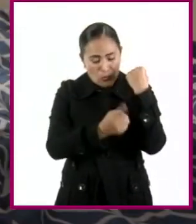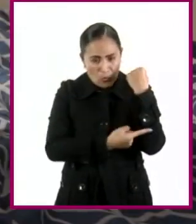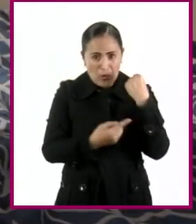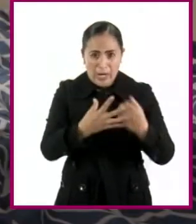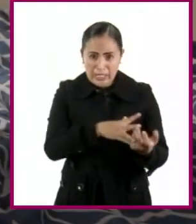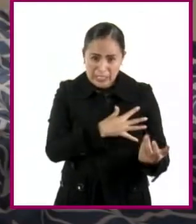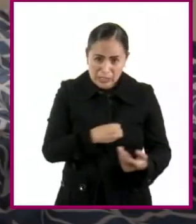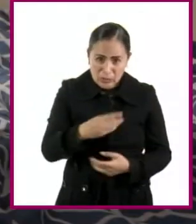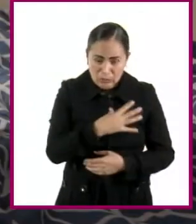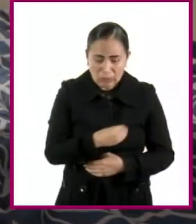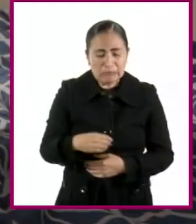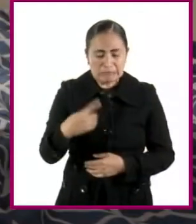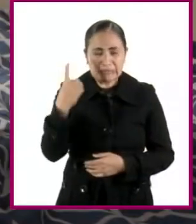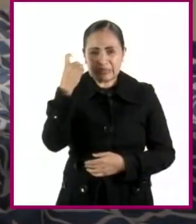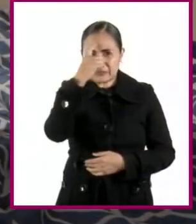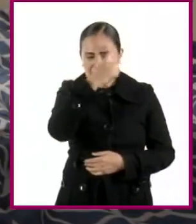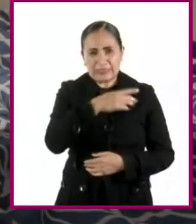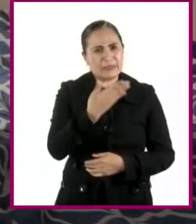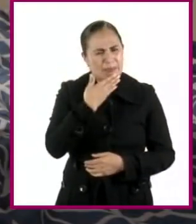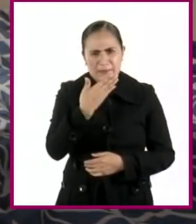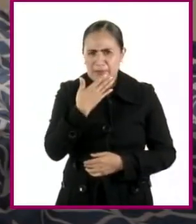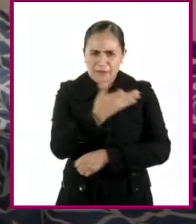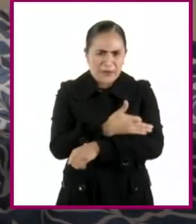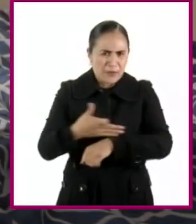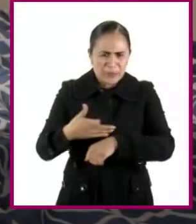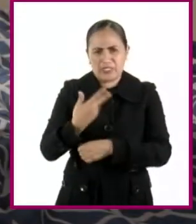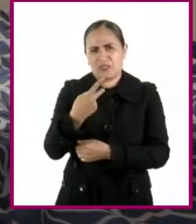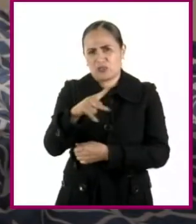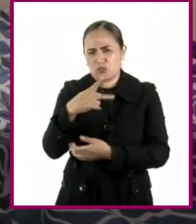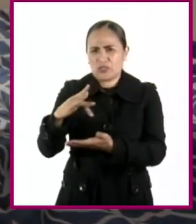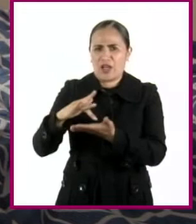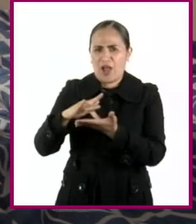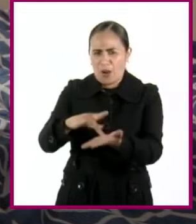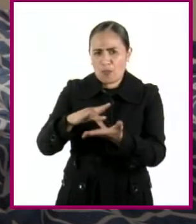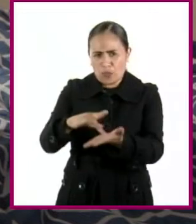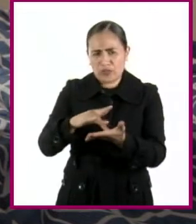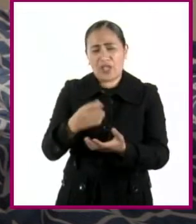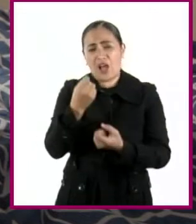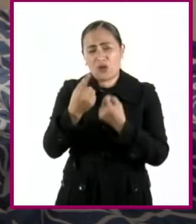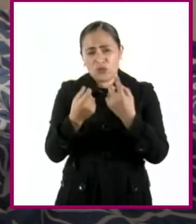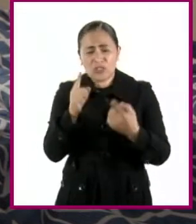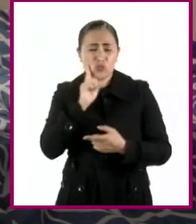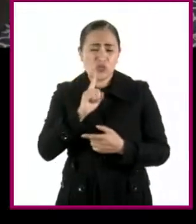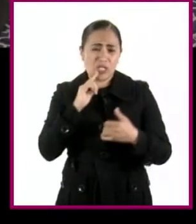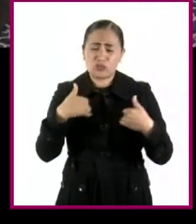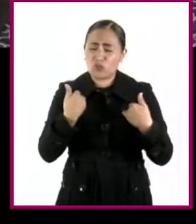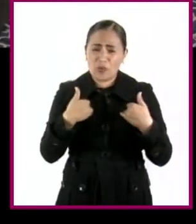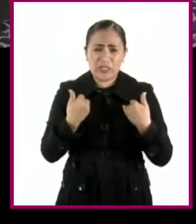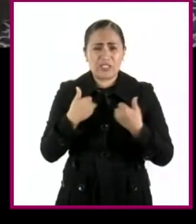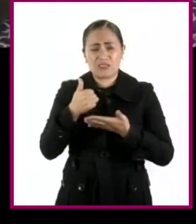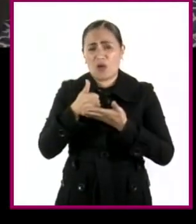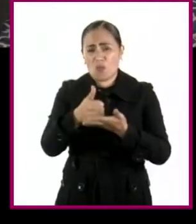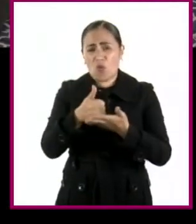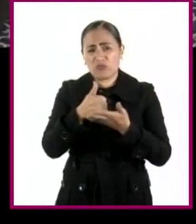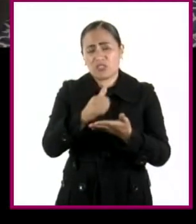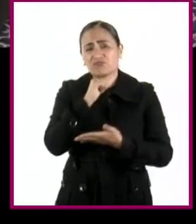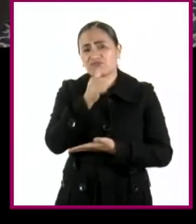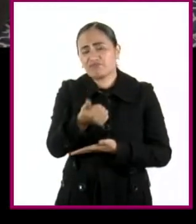bueno que tienes familiares que te apoyan, pues hay muchas mamás jóvenes que no gozan de ese apoyo.